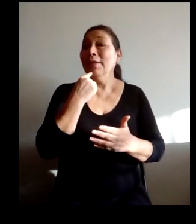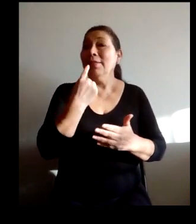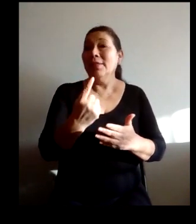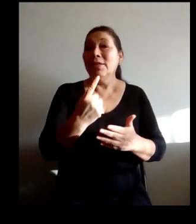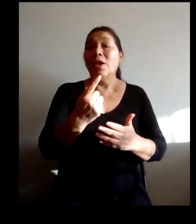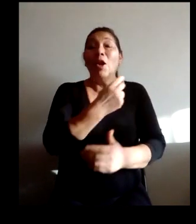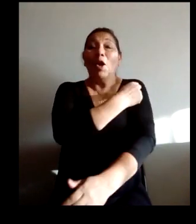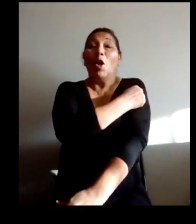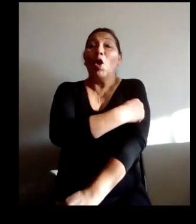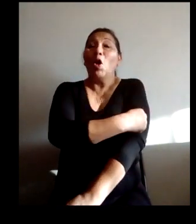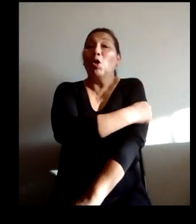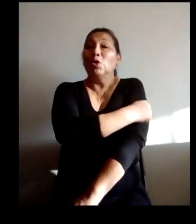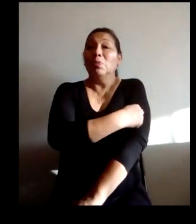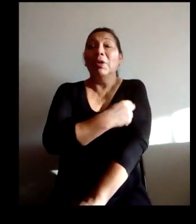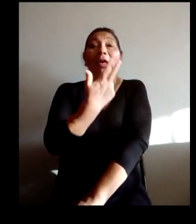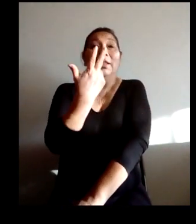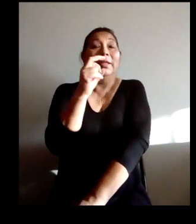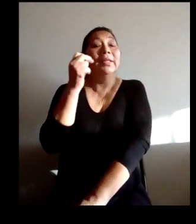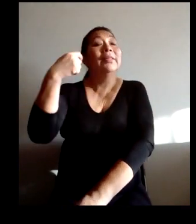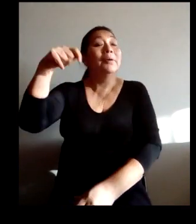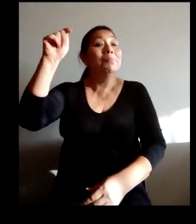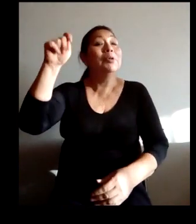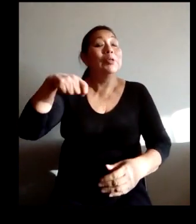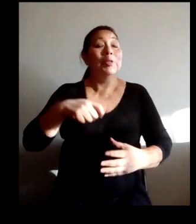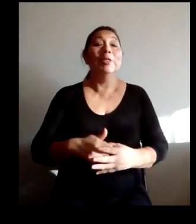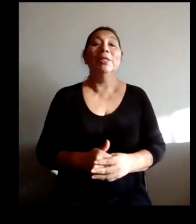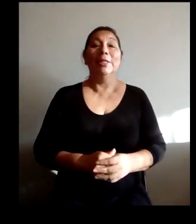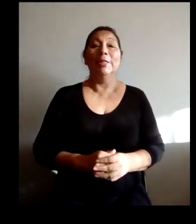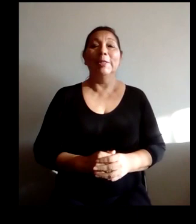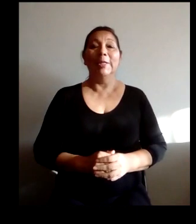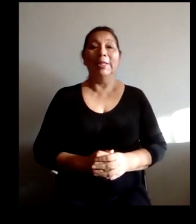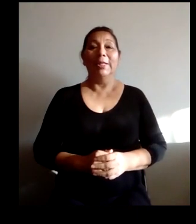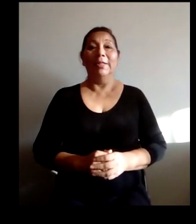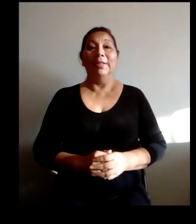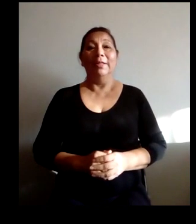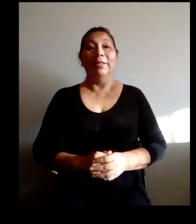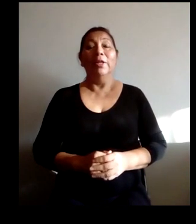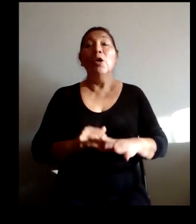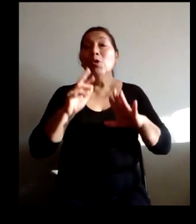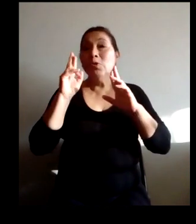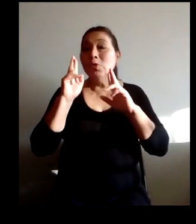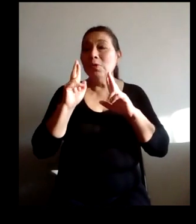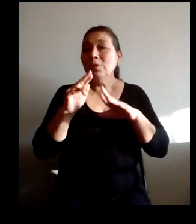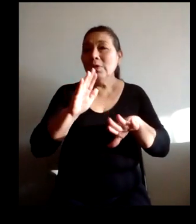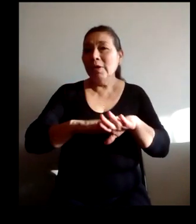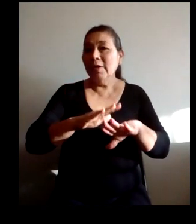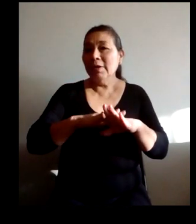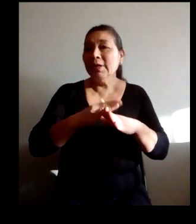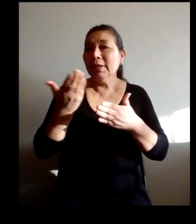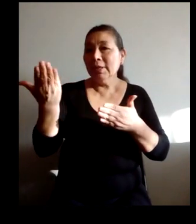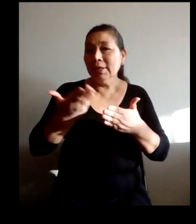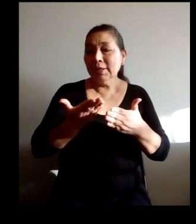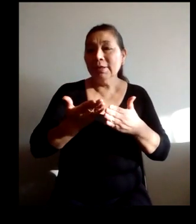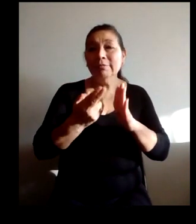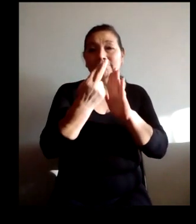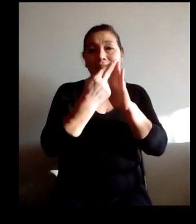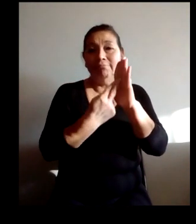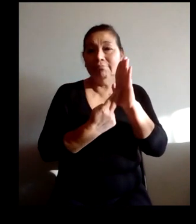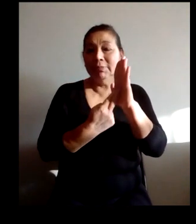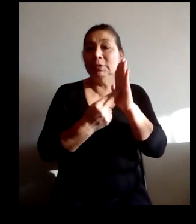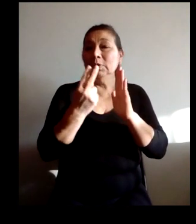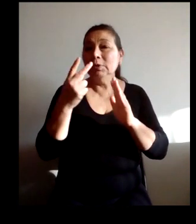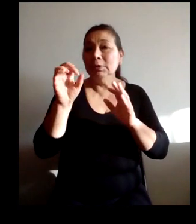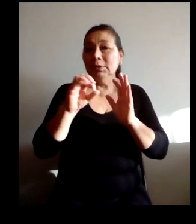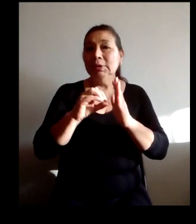que establece el hospital es el 30%. Y respecto a la aplicación de la